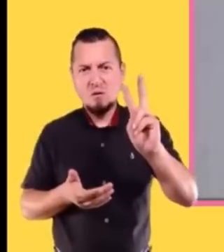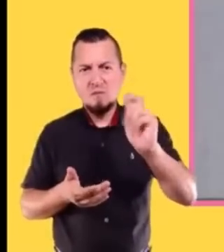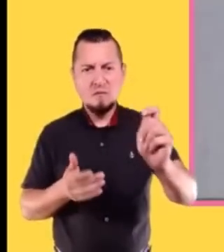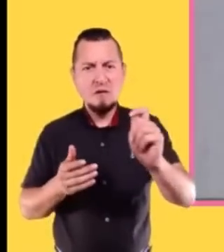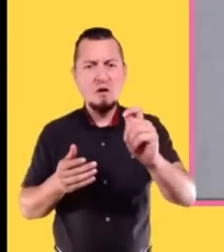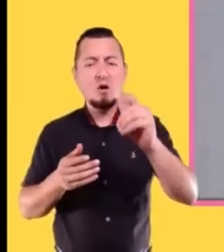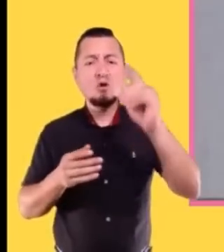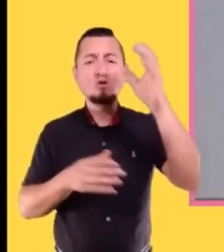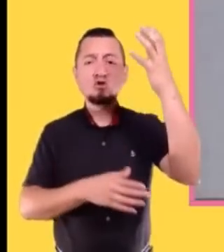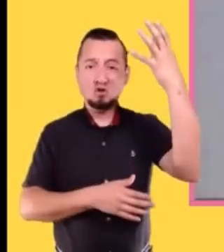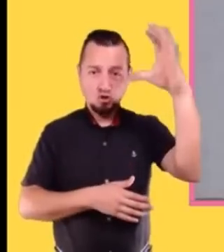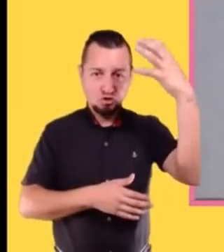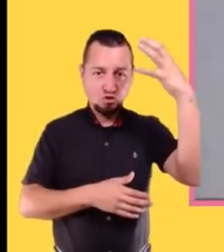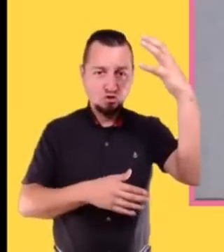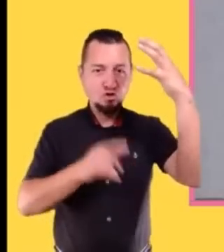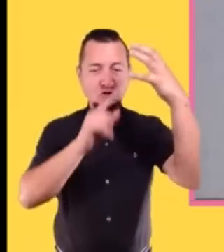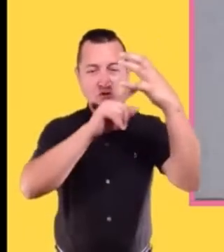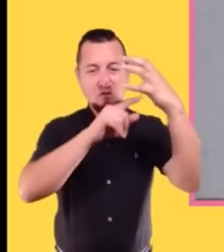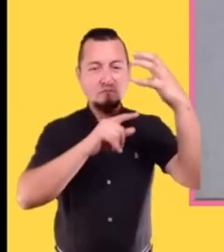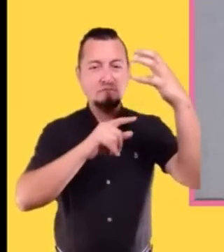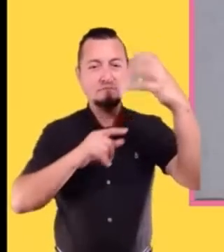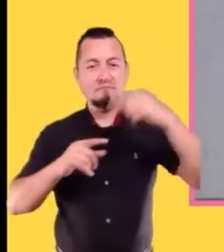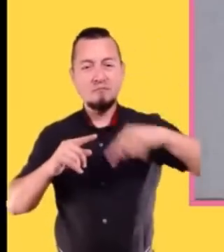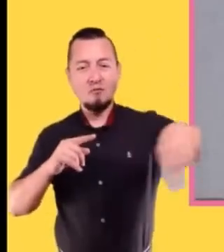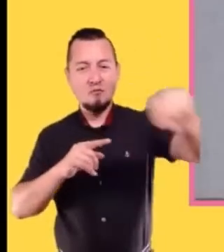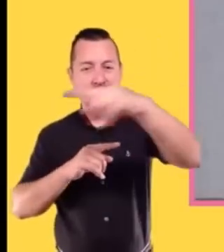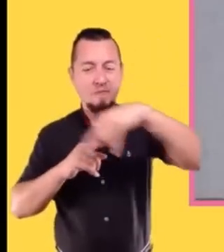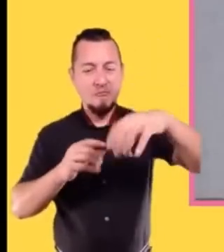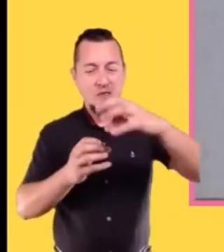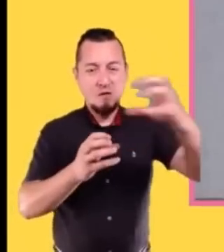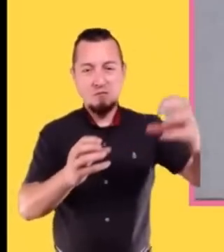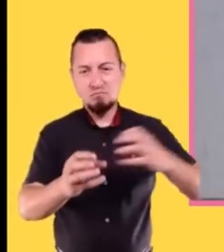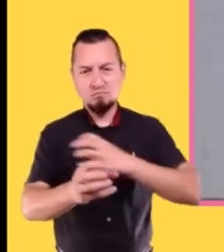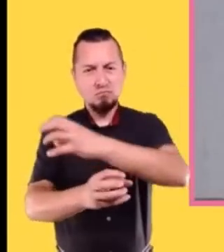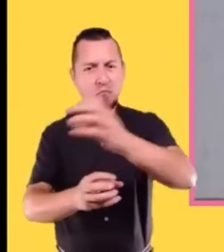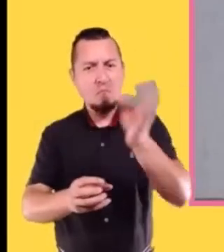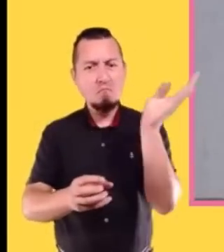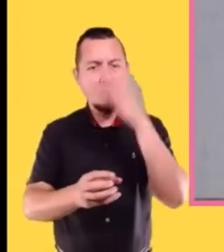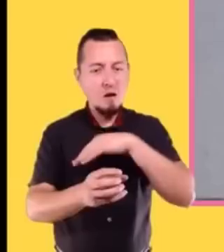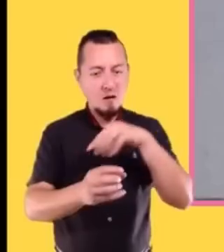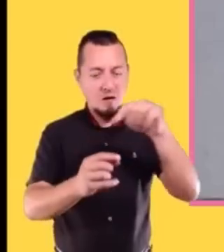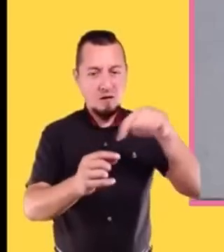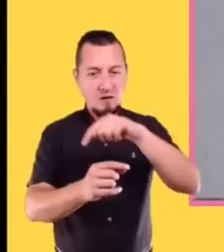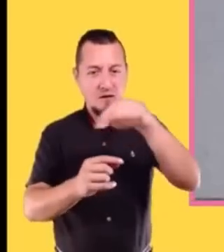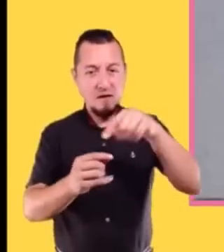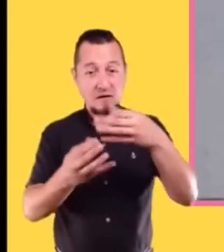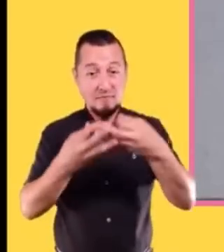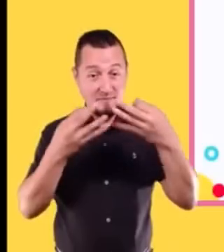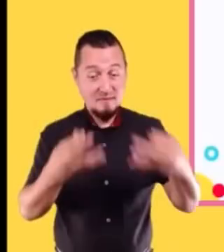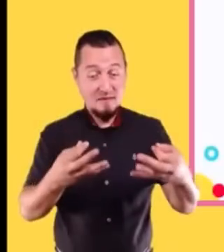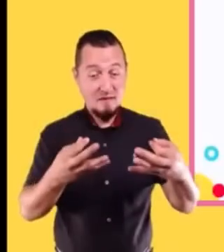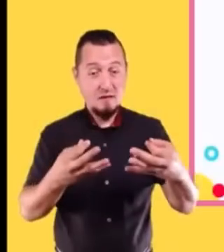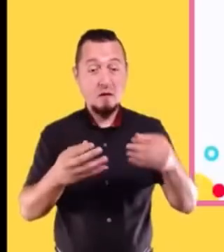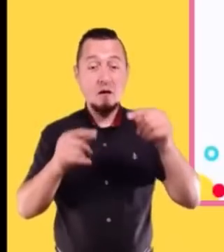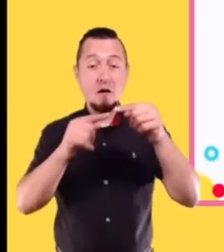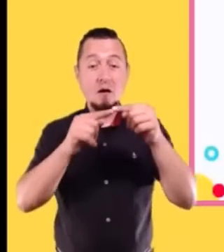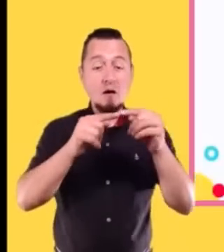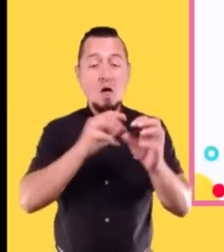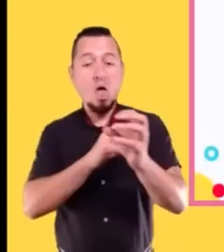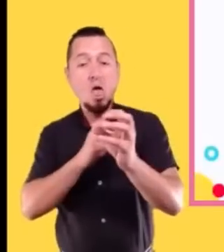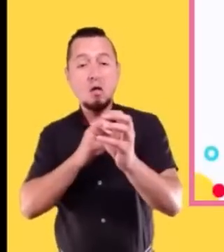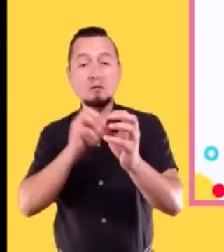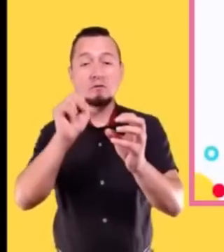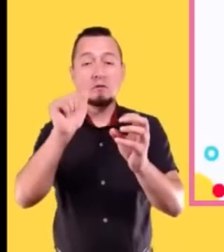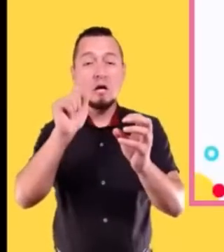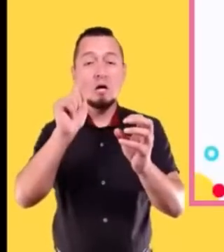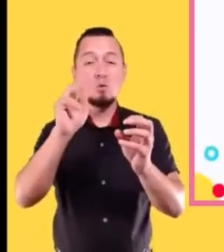los planetas están ubicados en órbitas erróneas. Por ejemplo, en la misma órbita de la Tierra está Saturno y sabemos que está a mucha